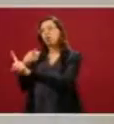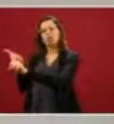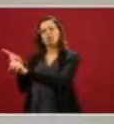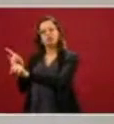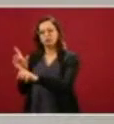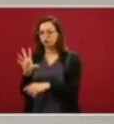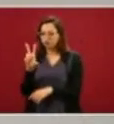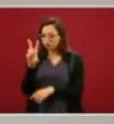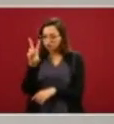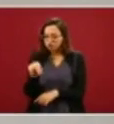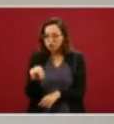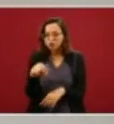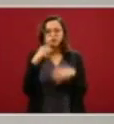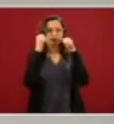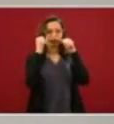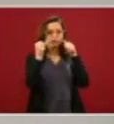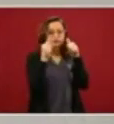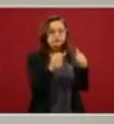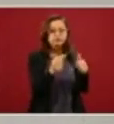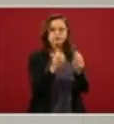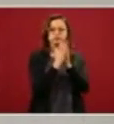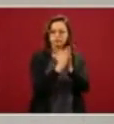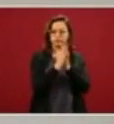responsabilidad y el compromiso que hemos adquirido